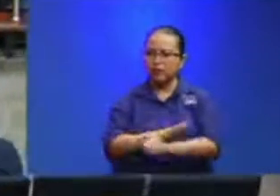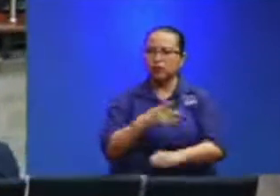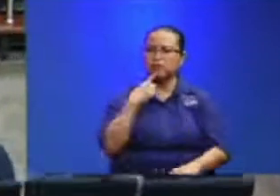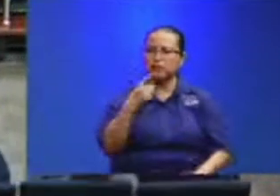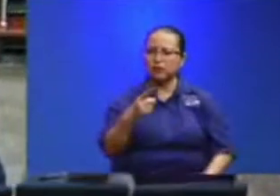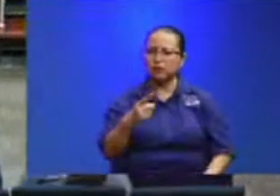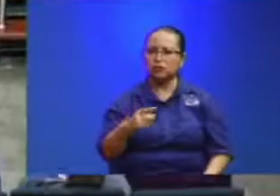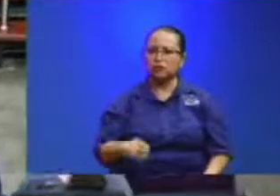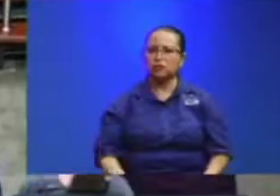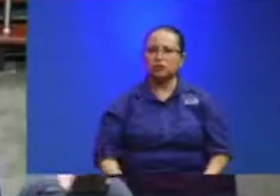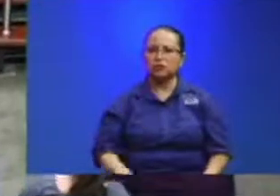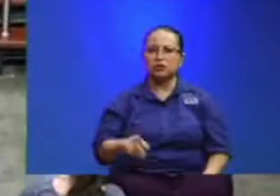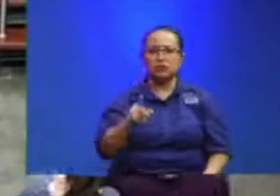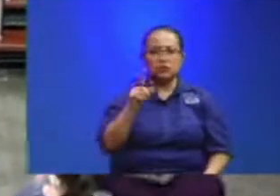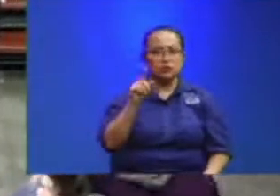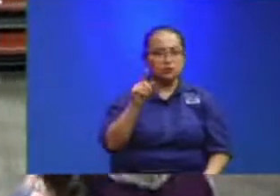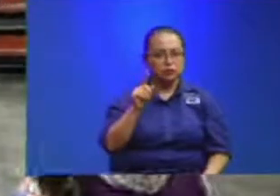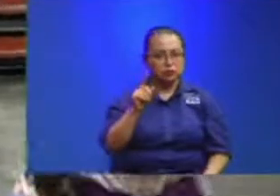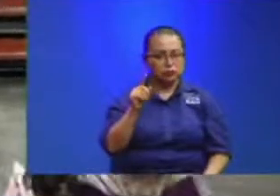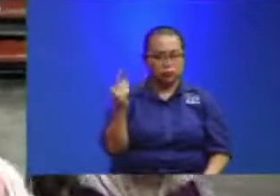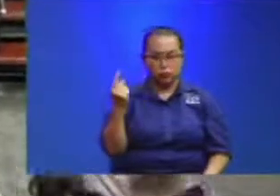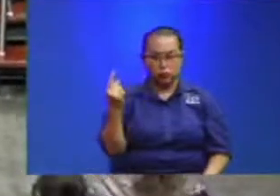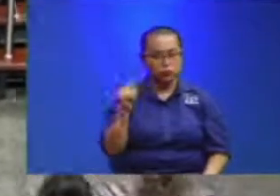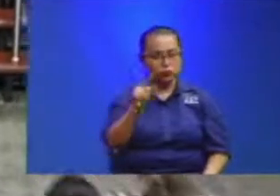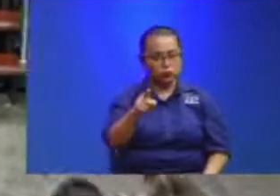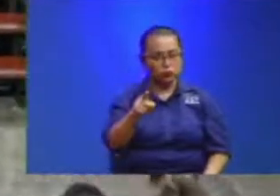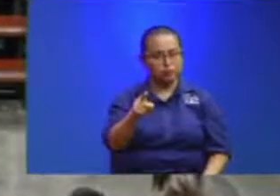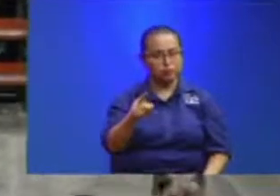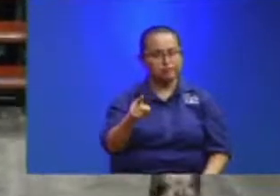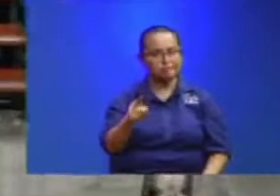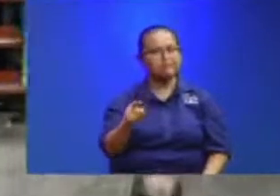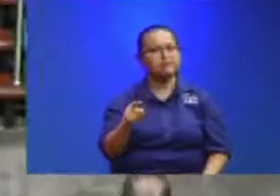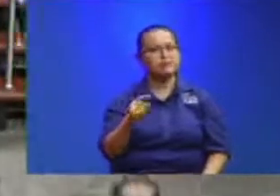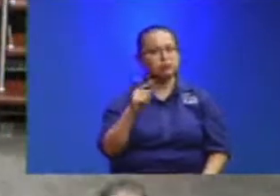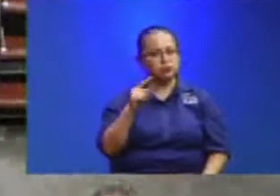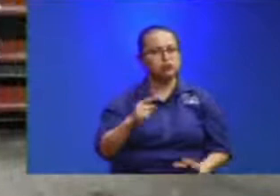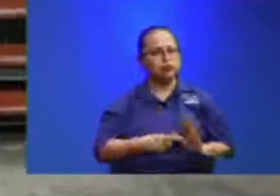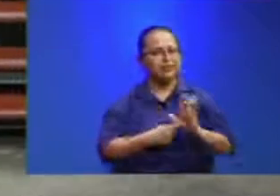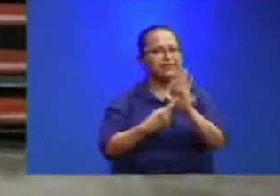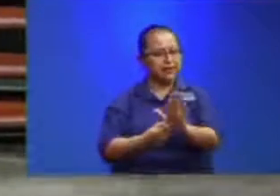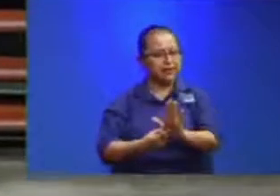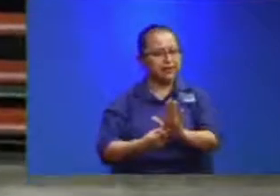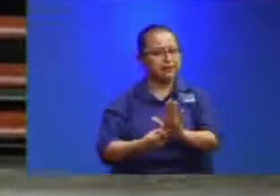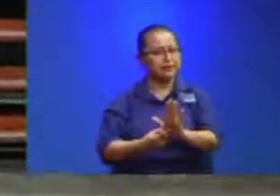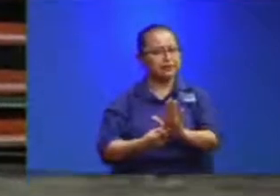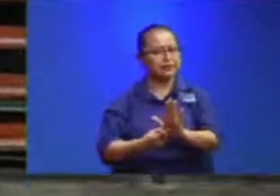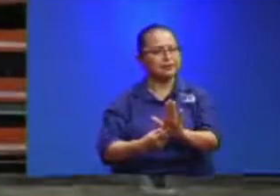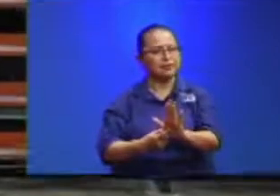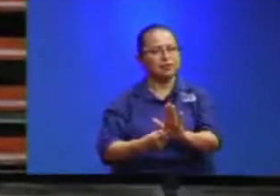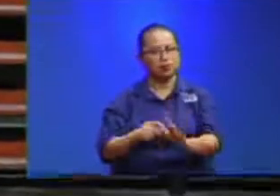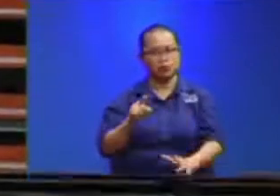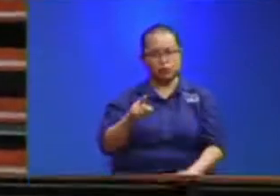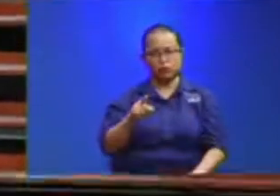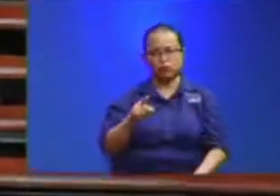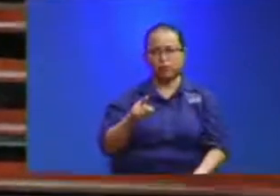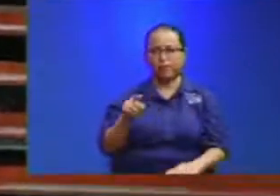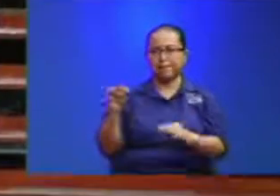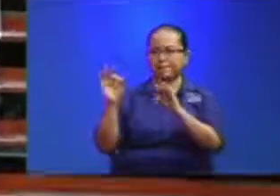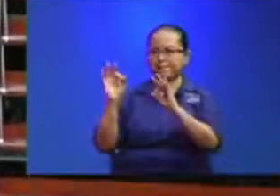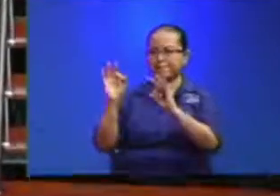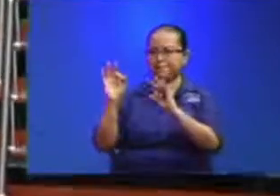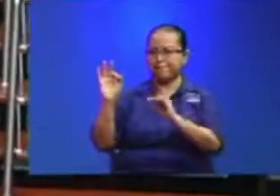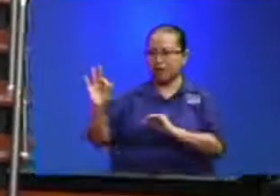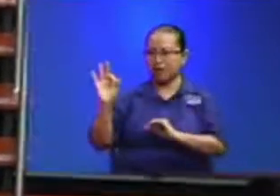que no sólo él es llamado tú tu salud vas a ver la cara o tal vez vas a estar predicando